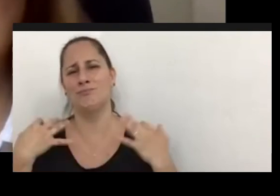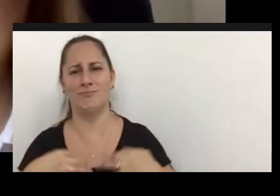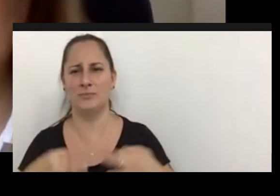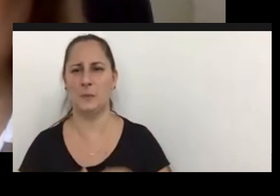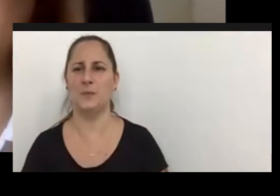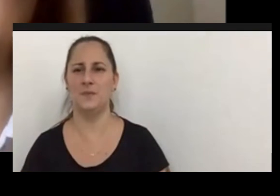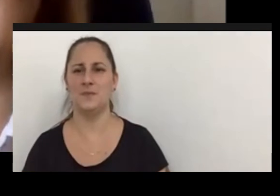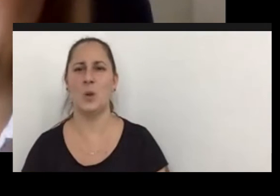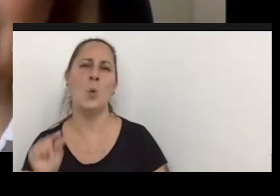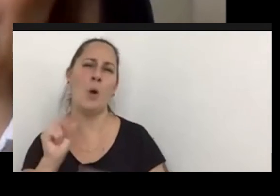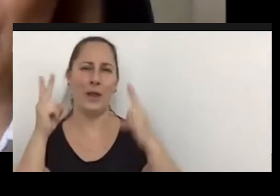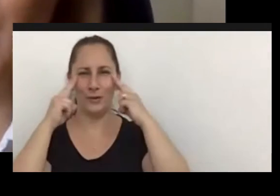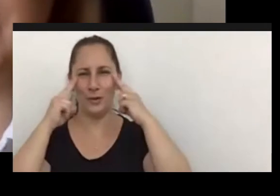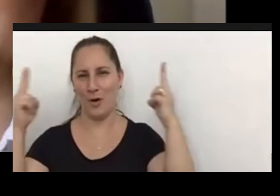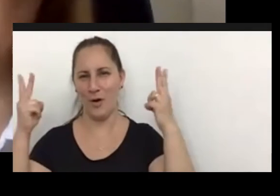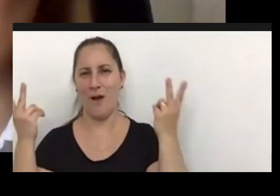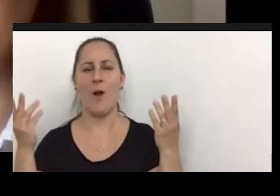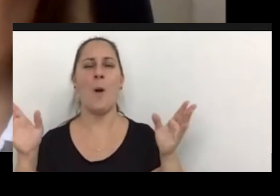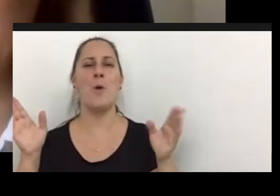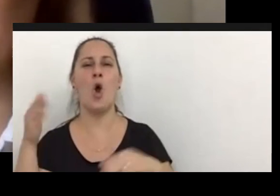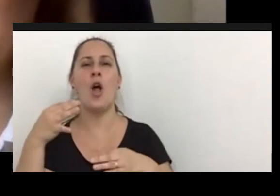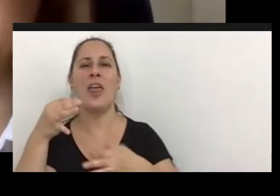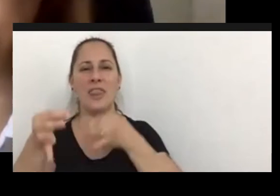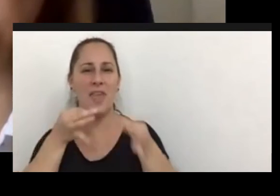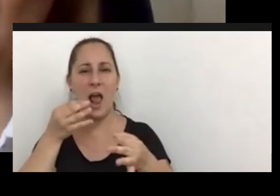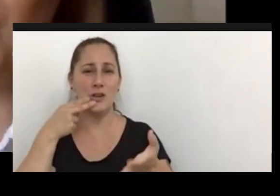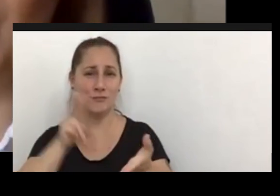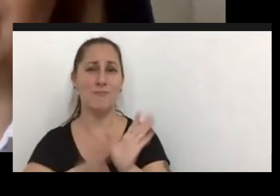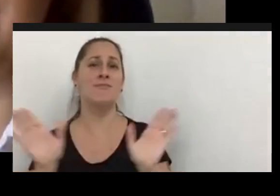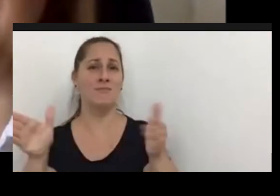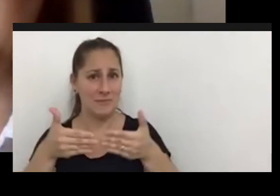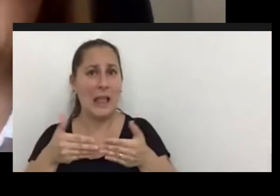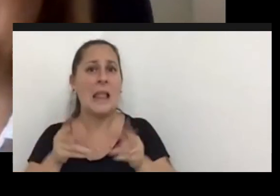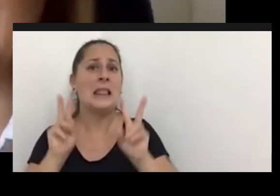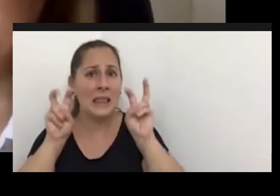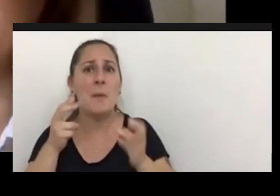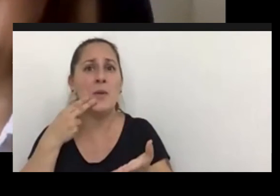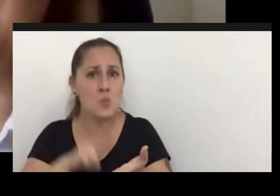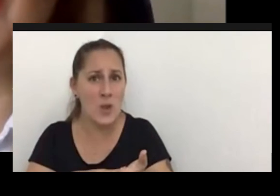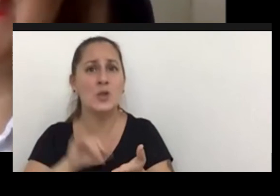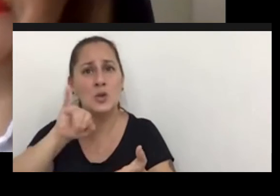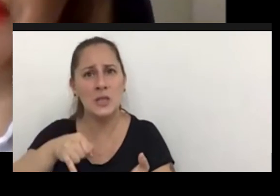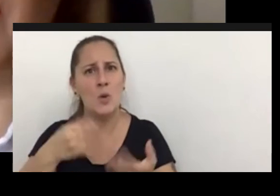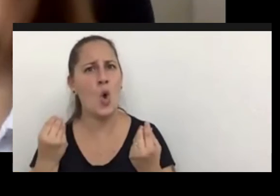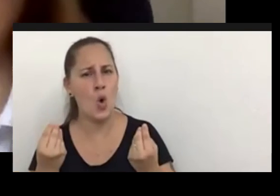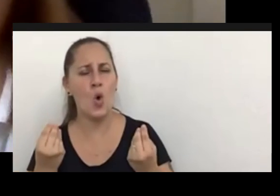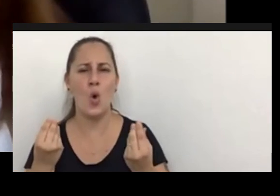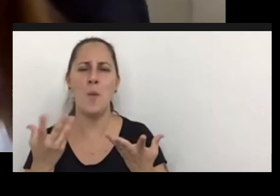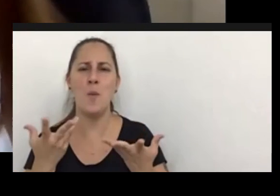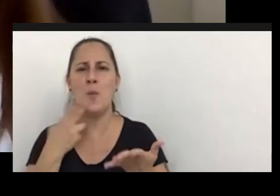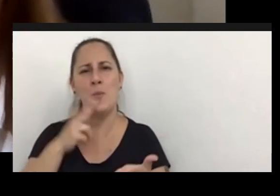cerrar el ciclo hablando de lo nuestro, que son los impuestos, pero cómo pueden impactar. Vieron que siempre